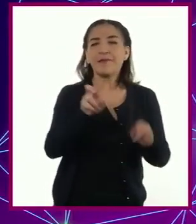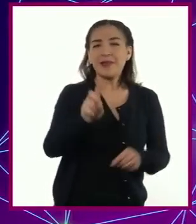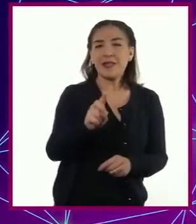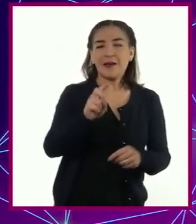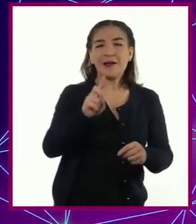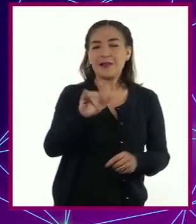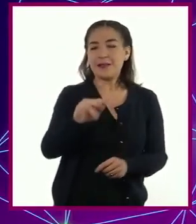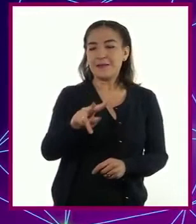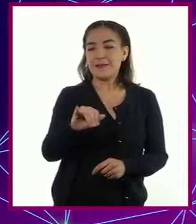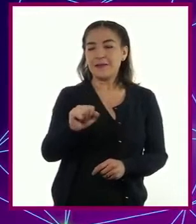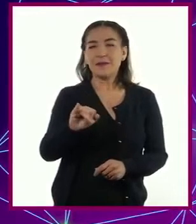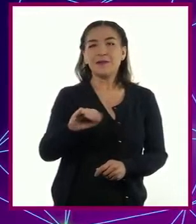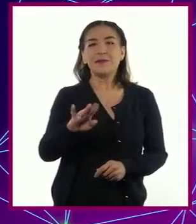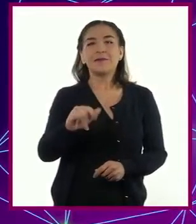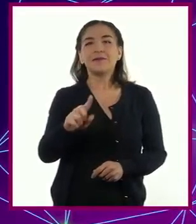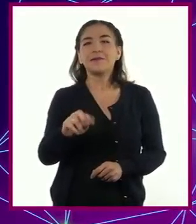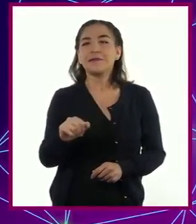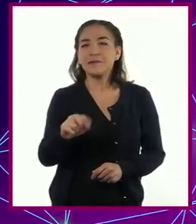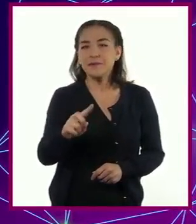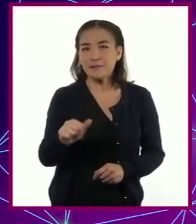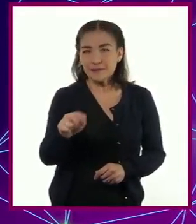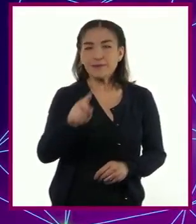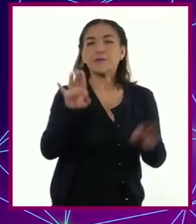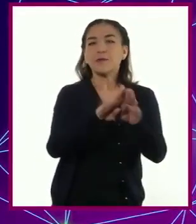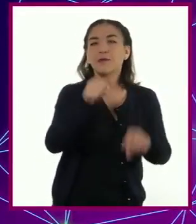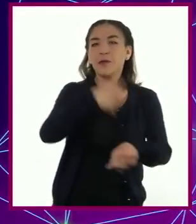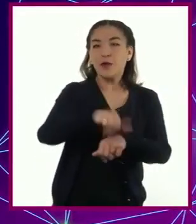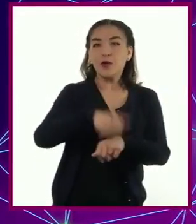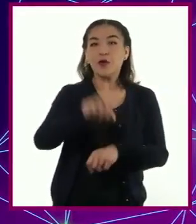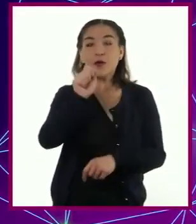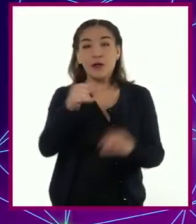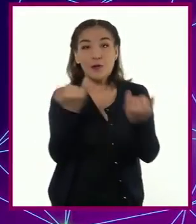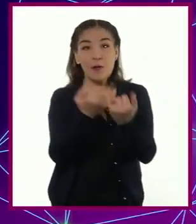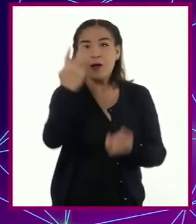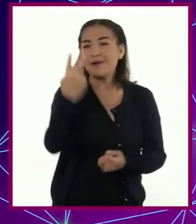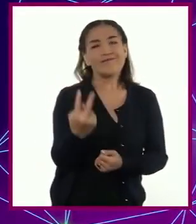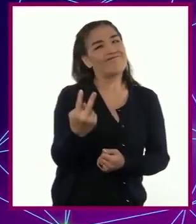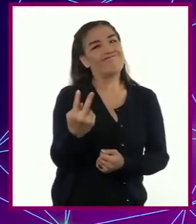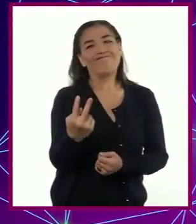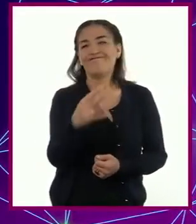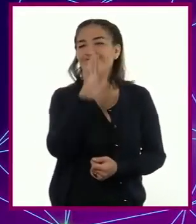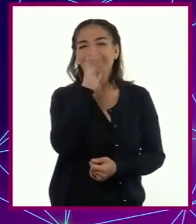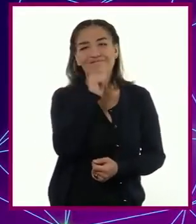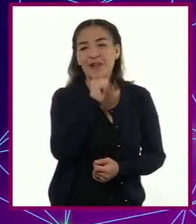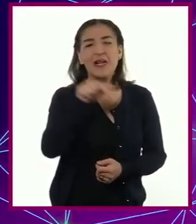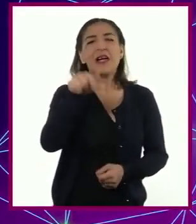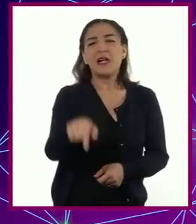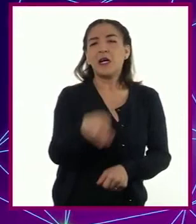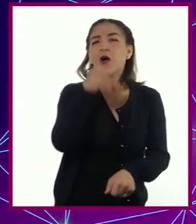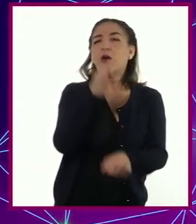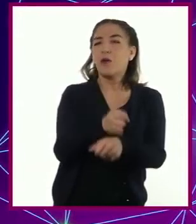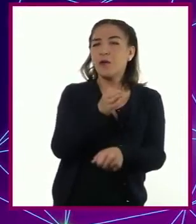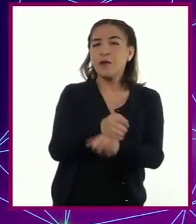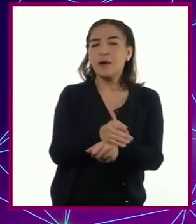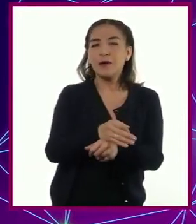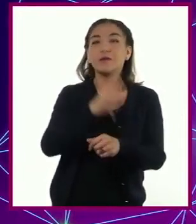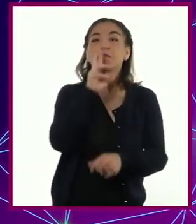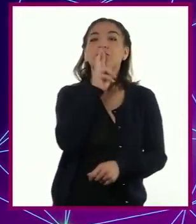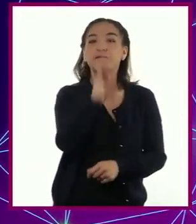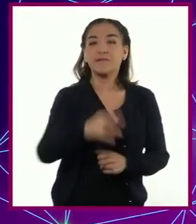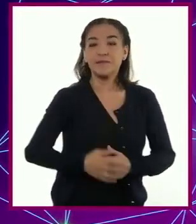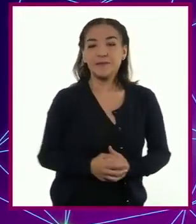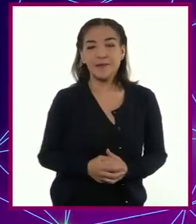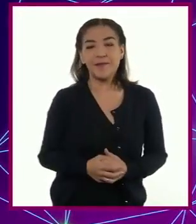divisibilidad entre 2. No es un número par. Por lo tanto, en esta ocasión, la